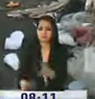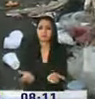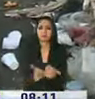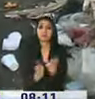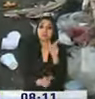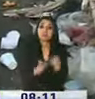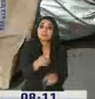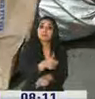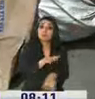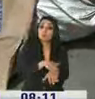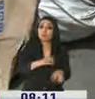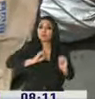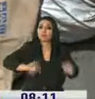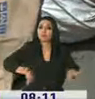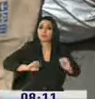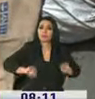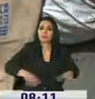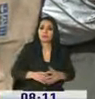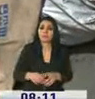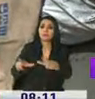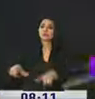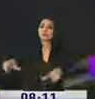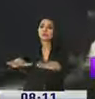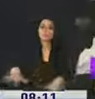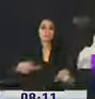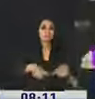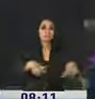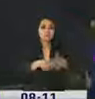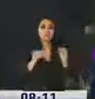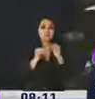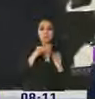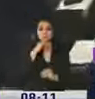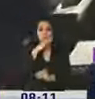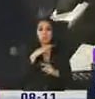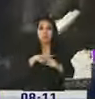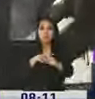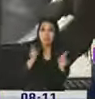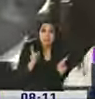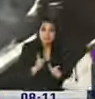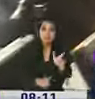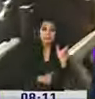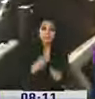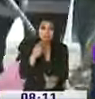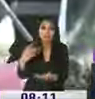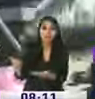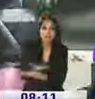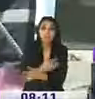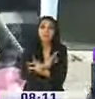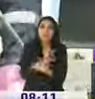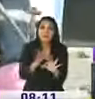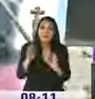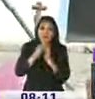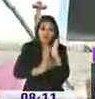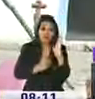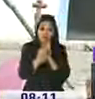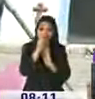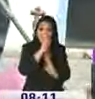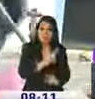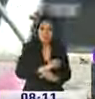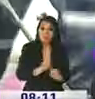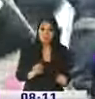basura y escombros, denominados puntos críticos. Mientras para la ciudadanía, la esporádica recolección sería la causa del desborde de